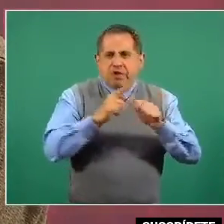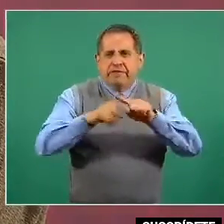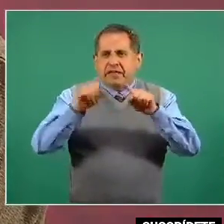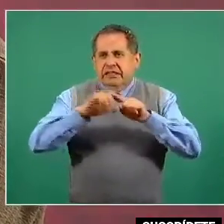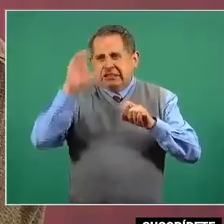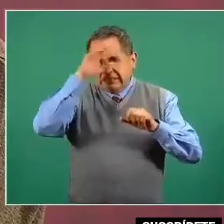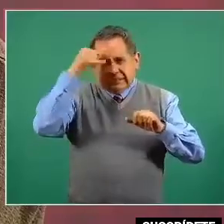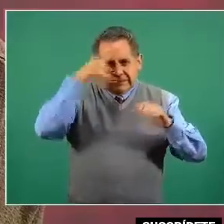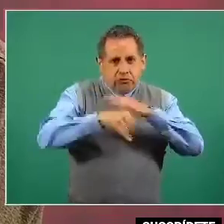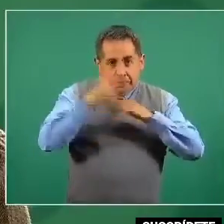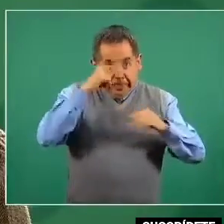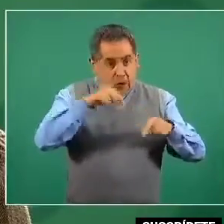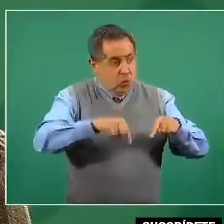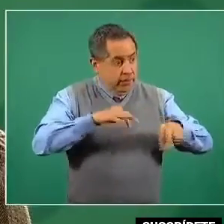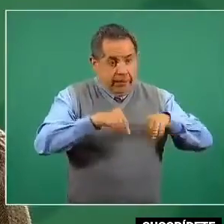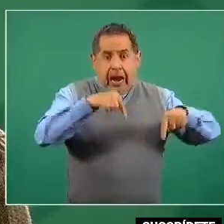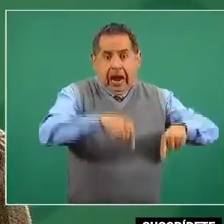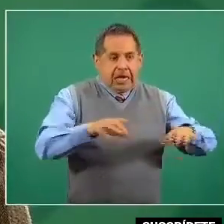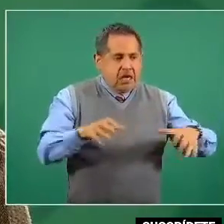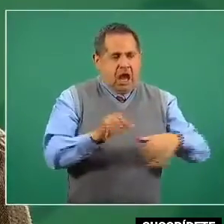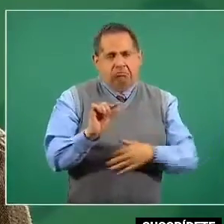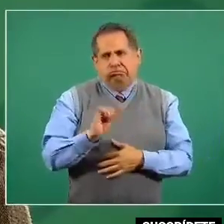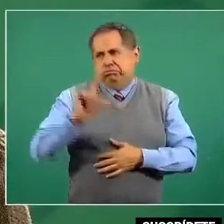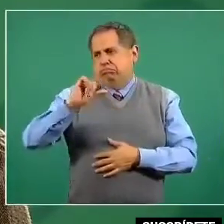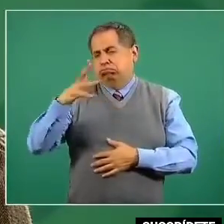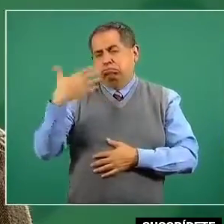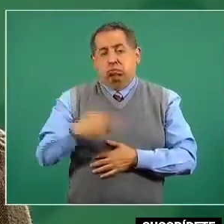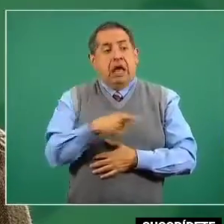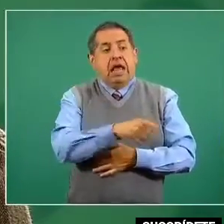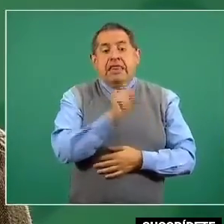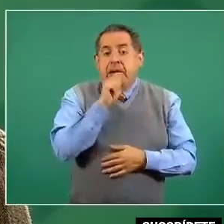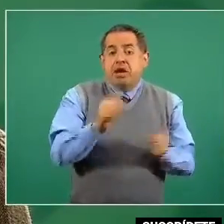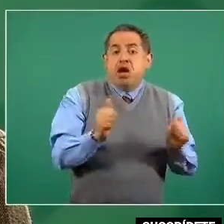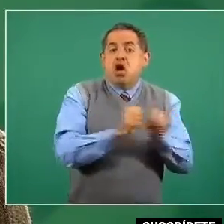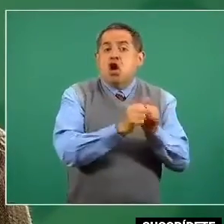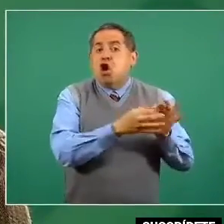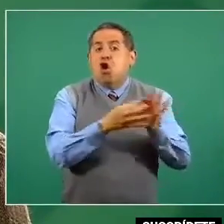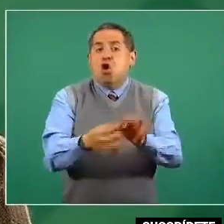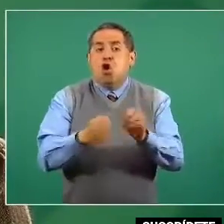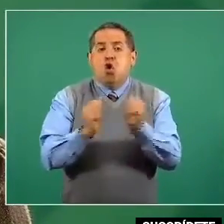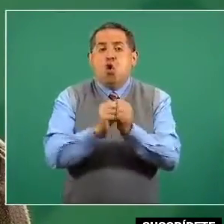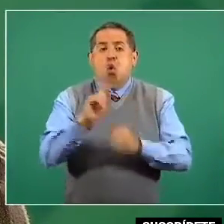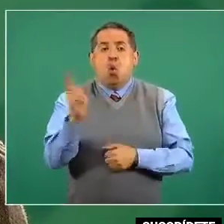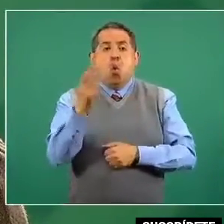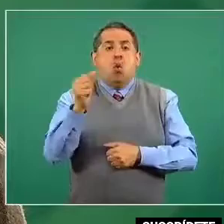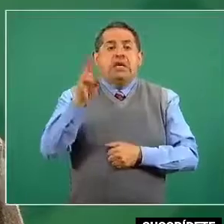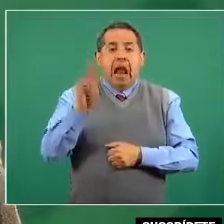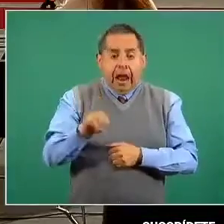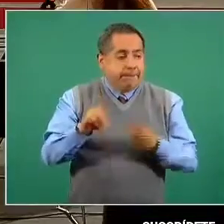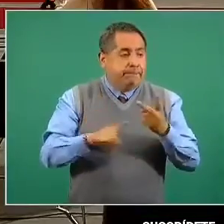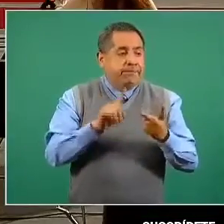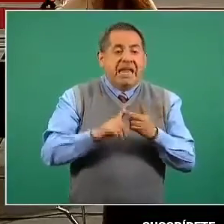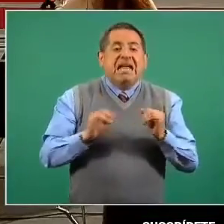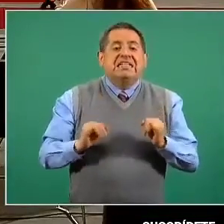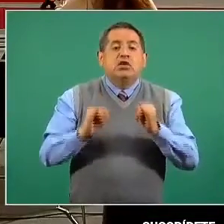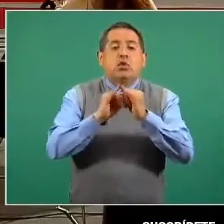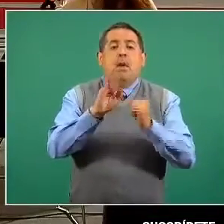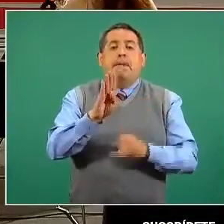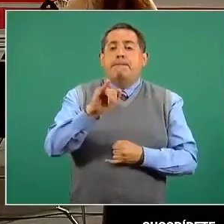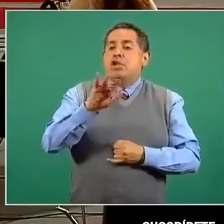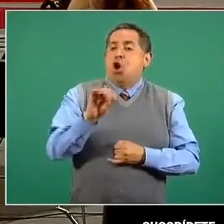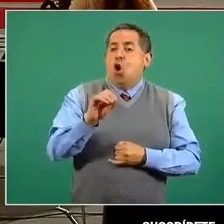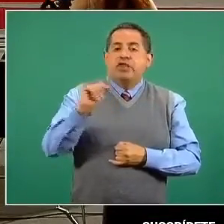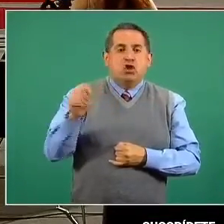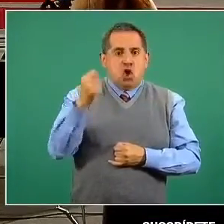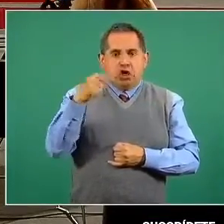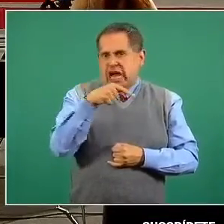científicos mexicanos, de manera notable con la Universidad Nacional Autónoma de México y el Instituto de Biotecnología. Y